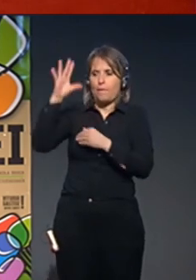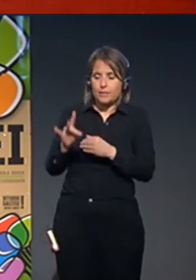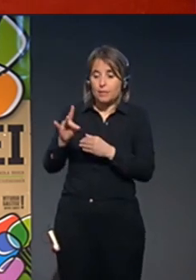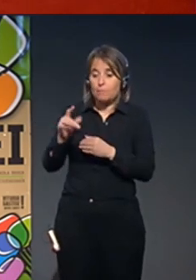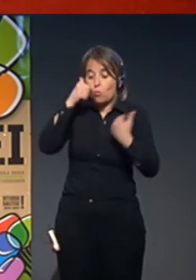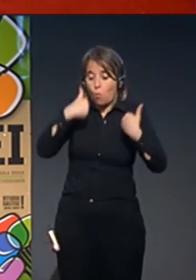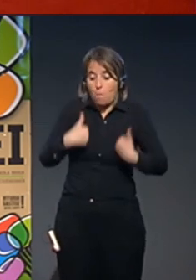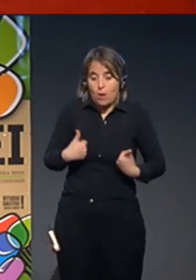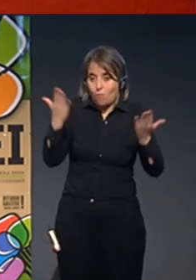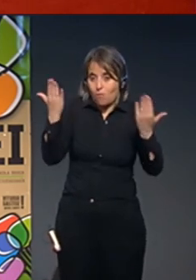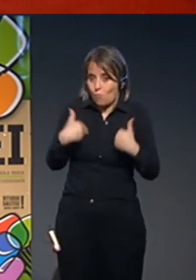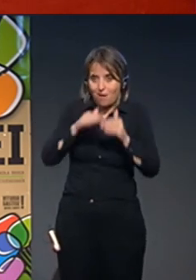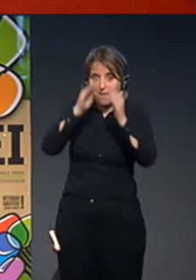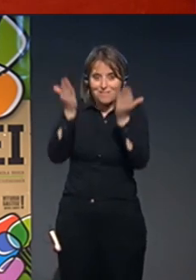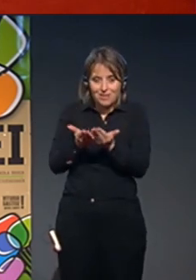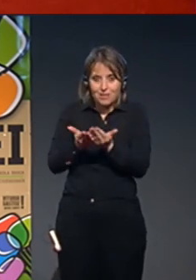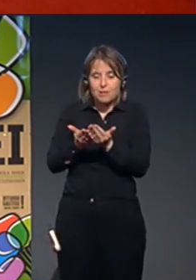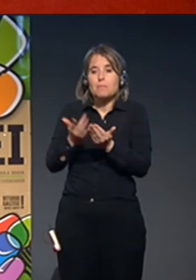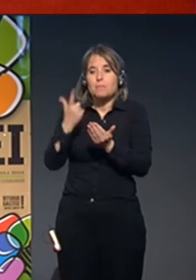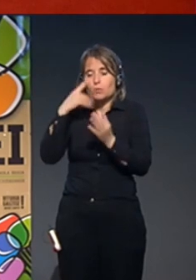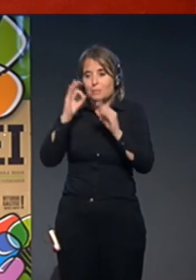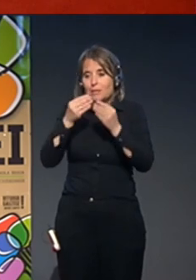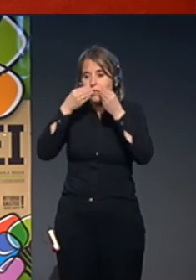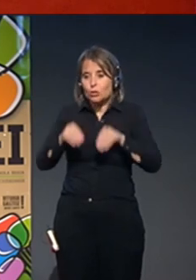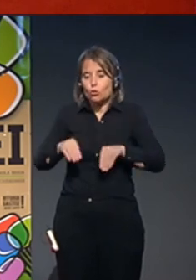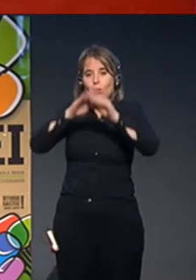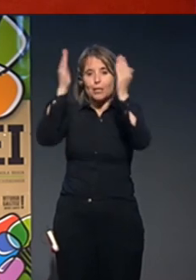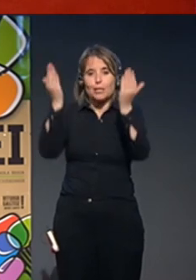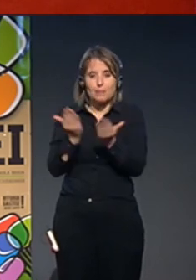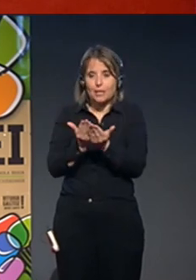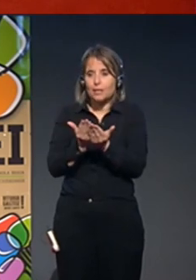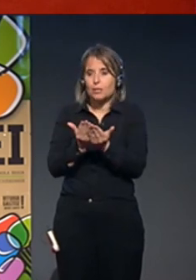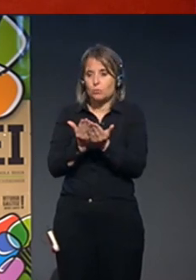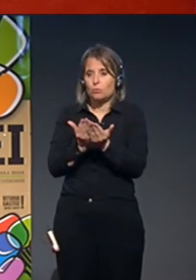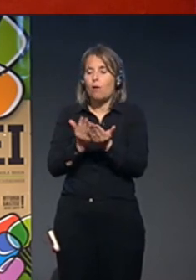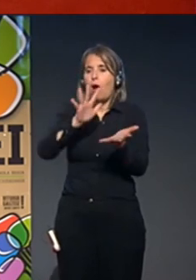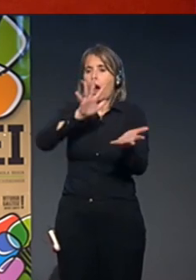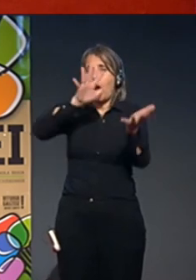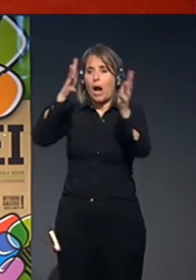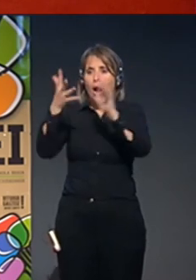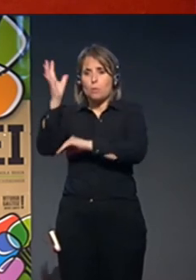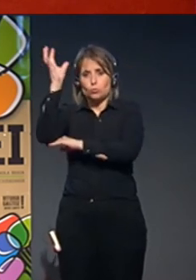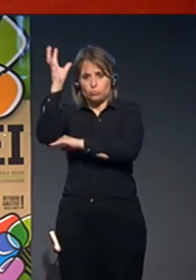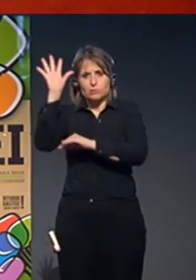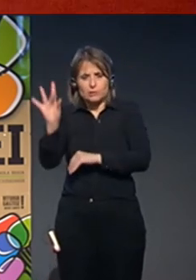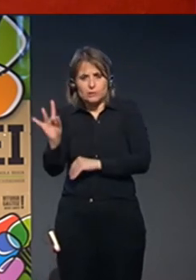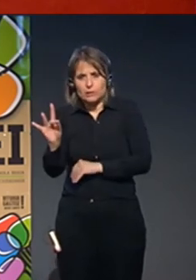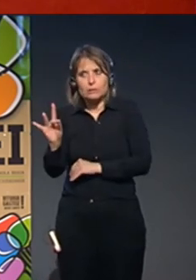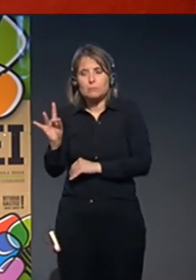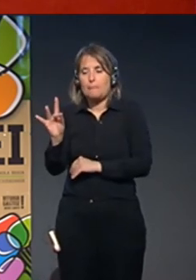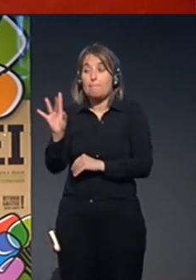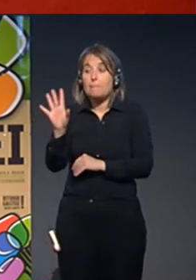ser humano aquí pero es verdad que se estudia la historia del planeta pues ha habido algunos cambios climáticos pero no